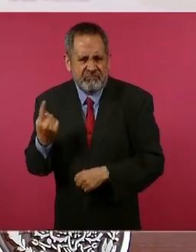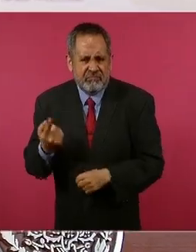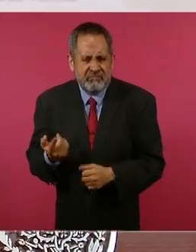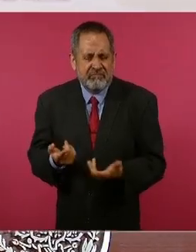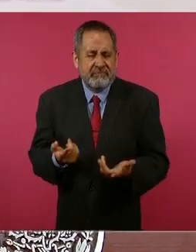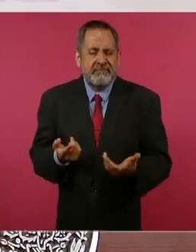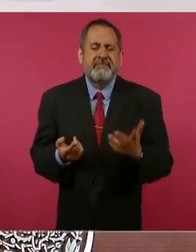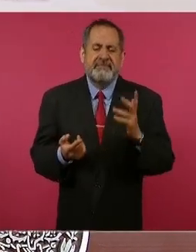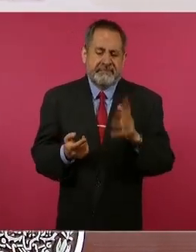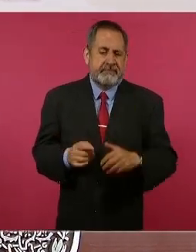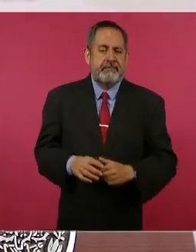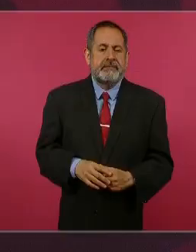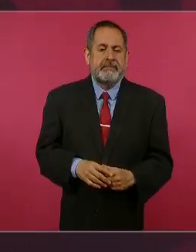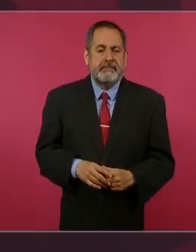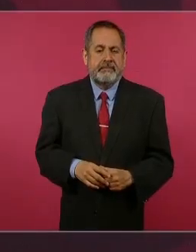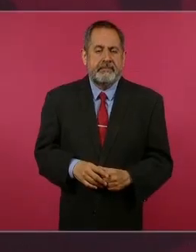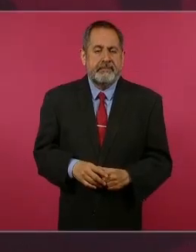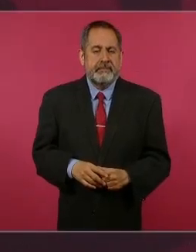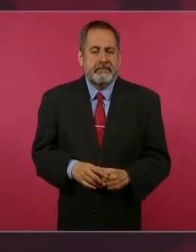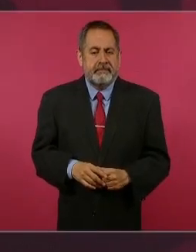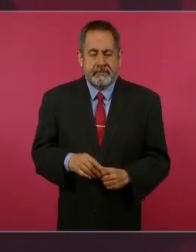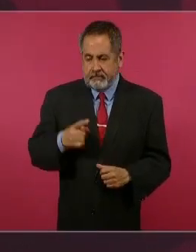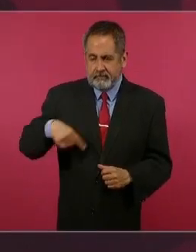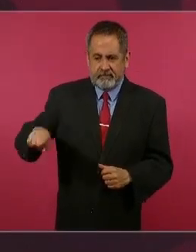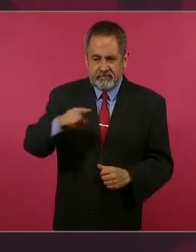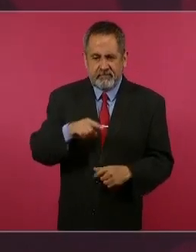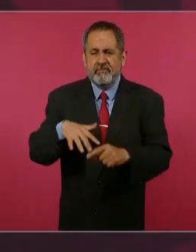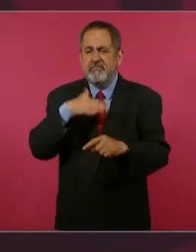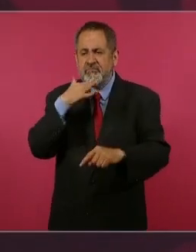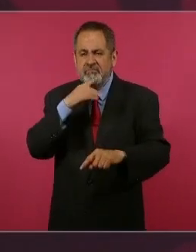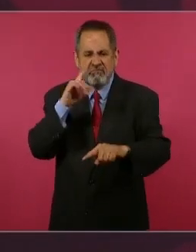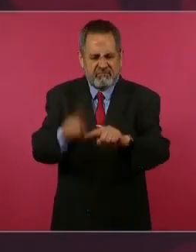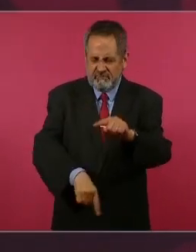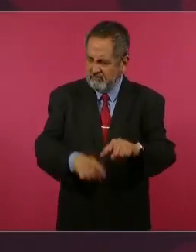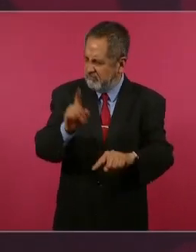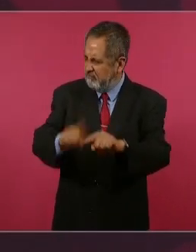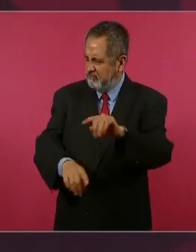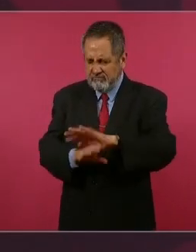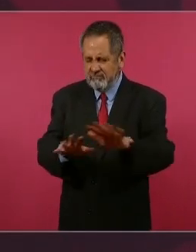Porque hemos combatido la corrupción